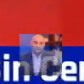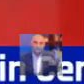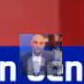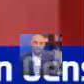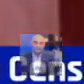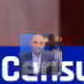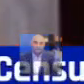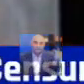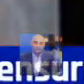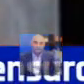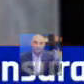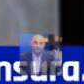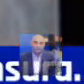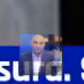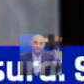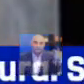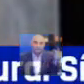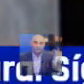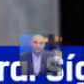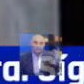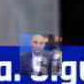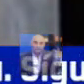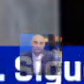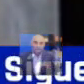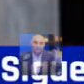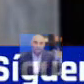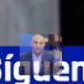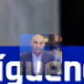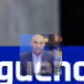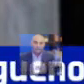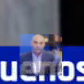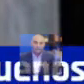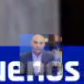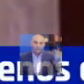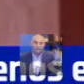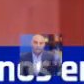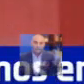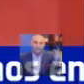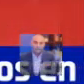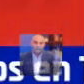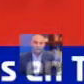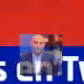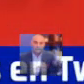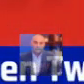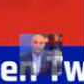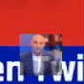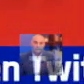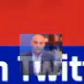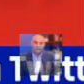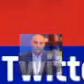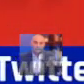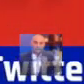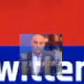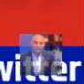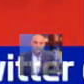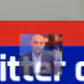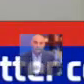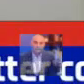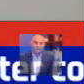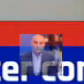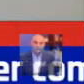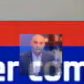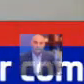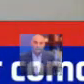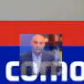tantos personajes que componen este debate, dice el presidente. Yo diría que en la